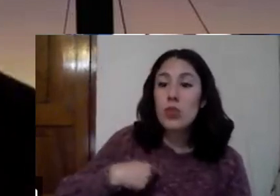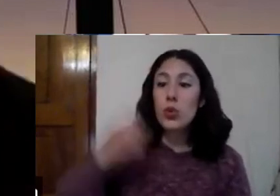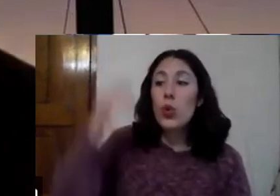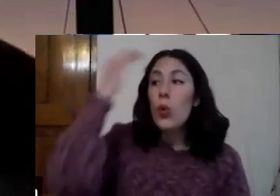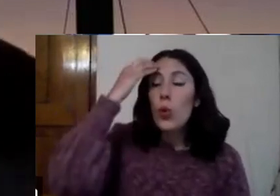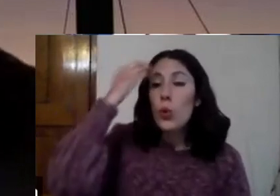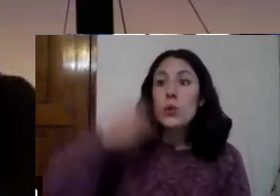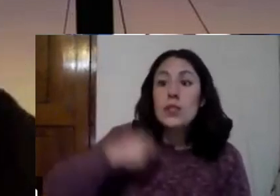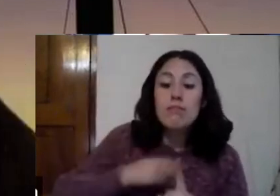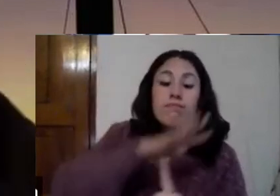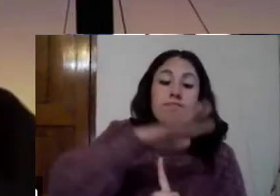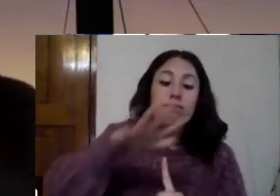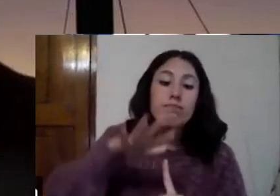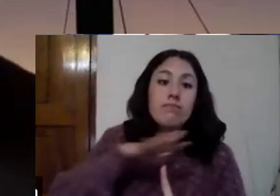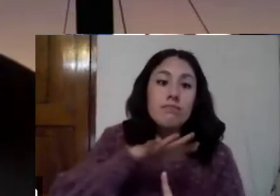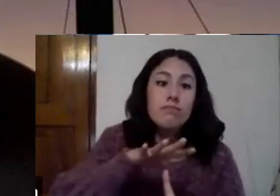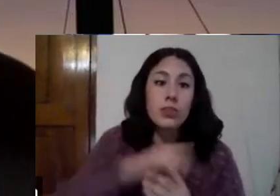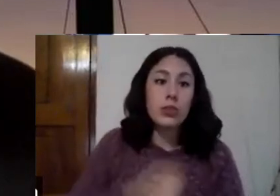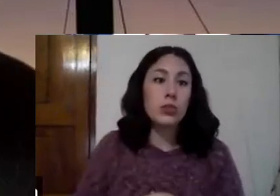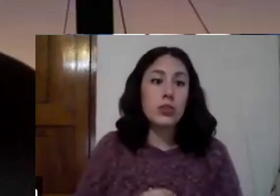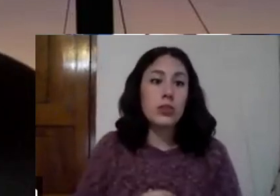mi exterior y mi interior.